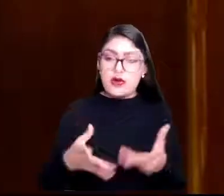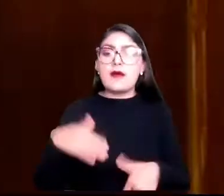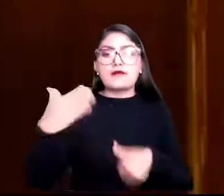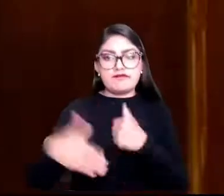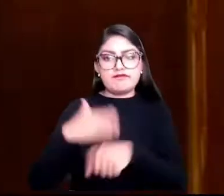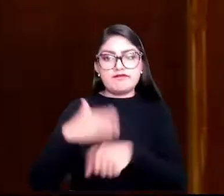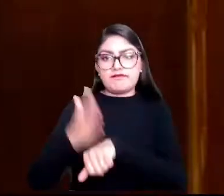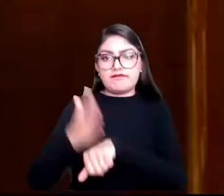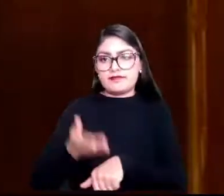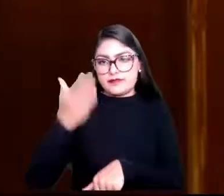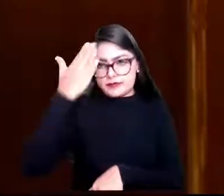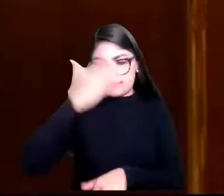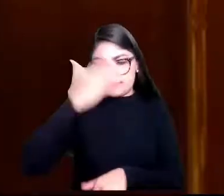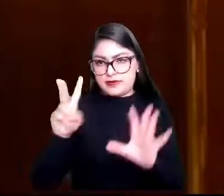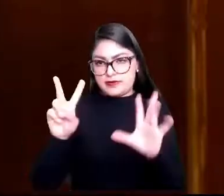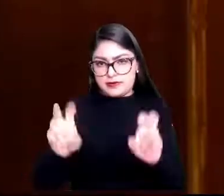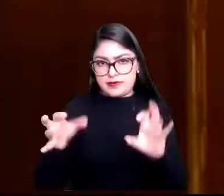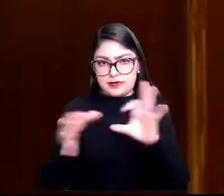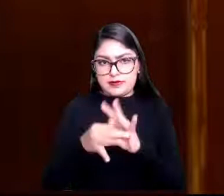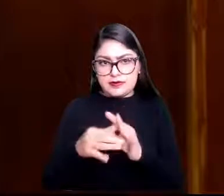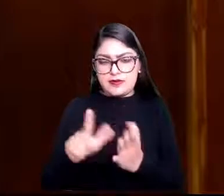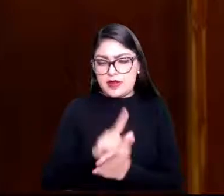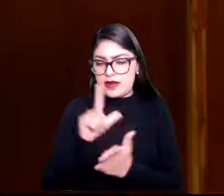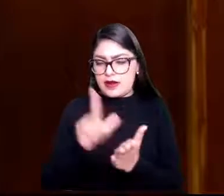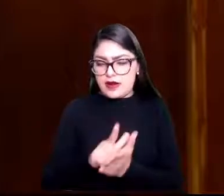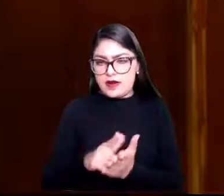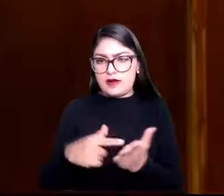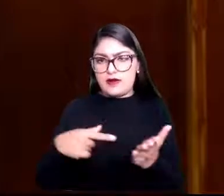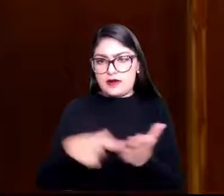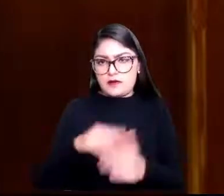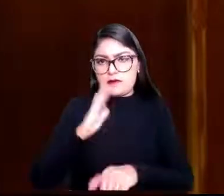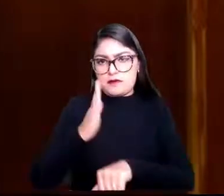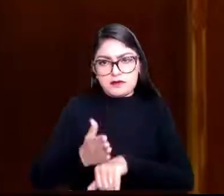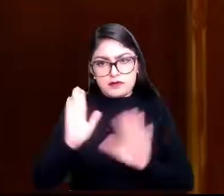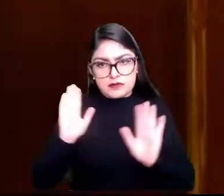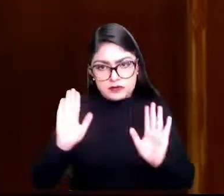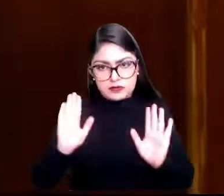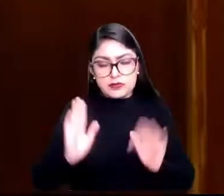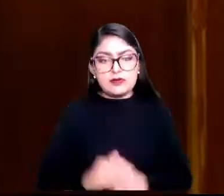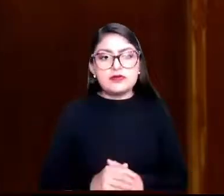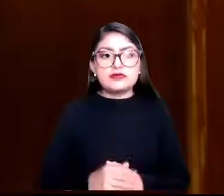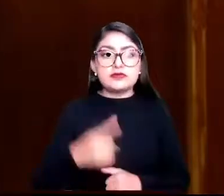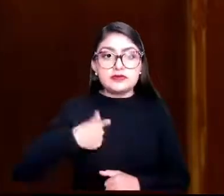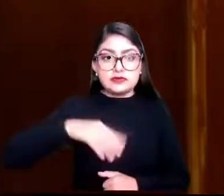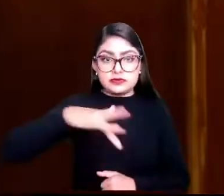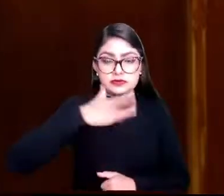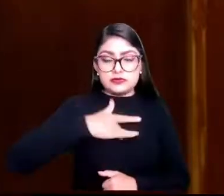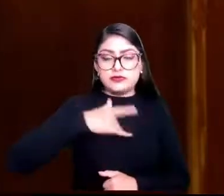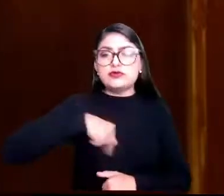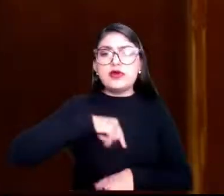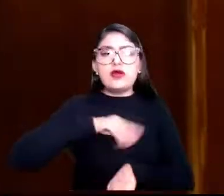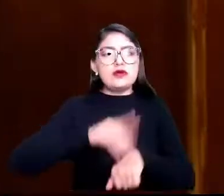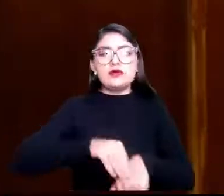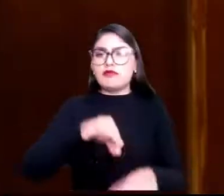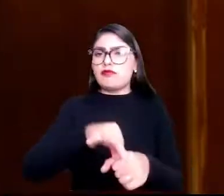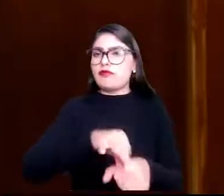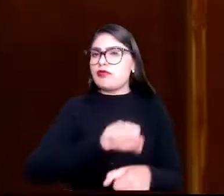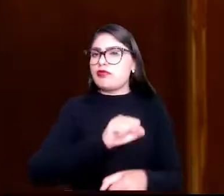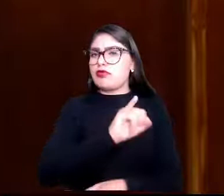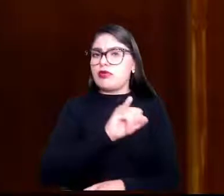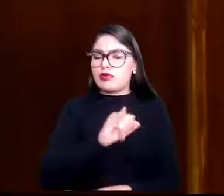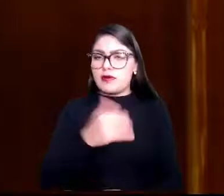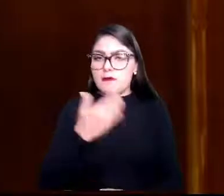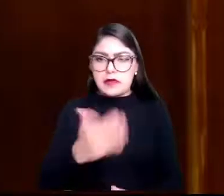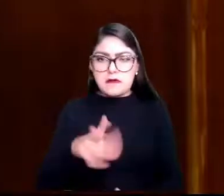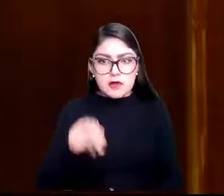públicos. Me parece que es muy preocupante que permitamos esto, lo dije en comisiones y lo reitero aquí, porque no puede ser que este Congreso